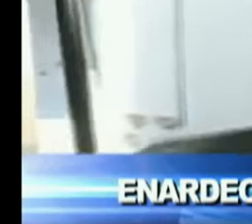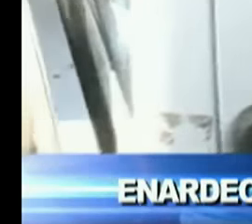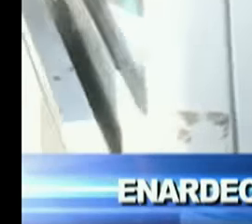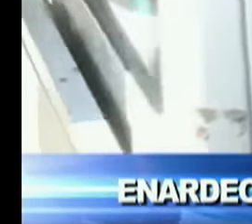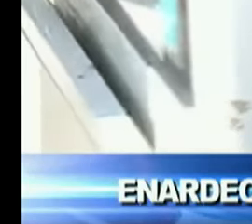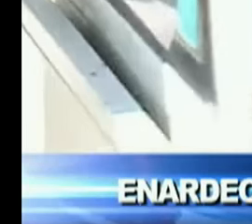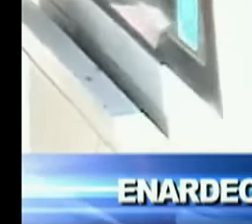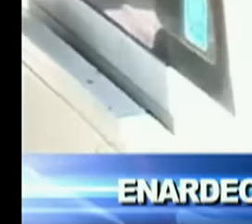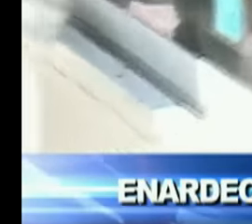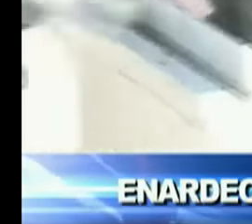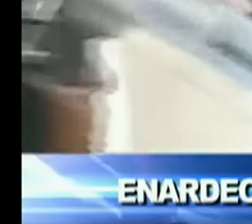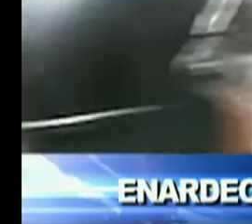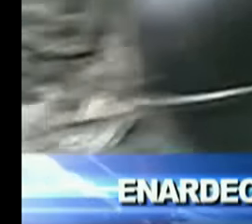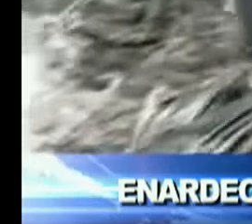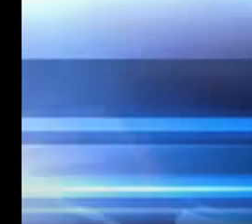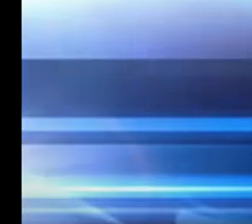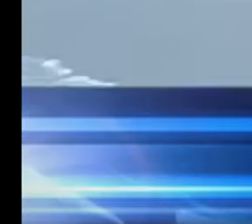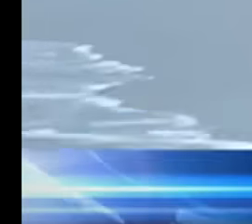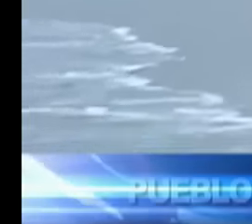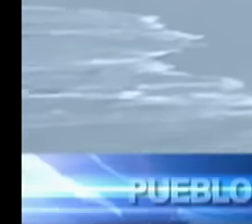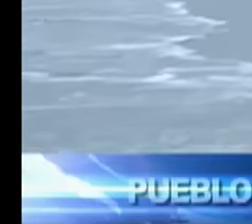Pues...